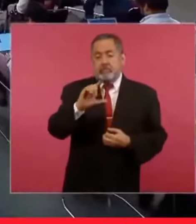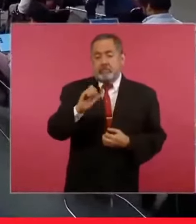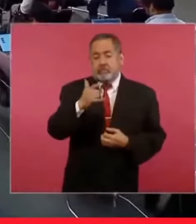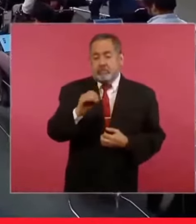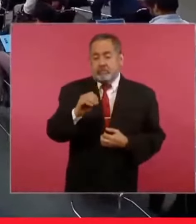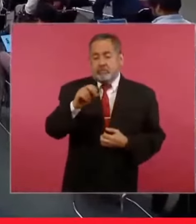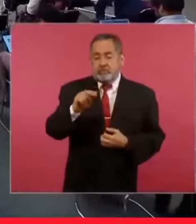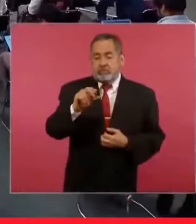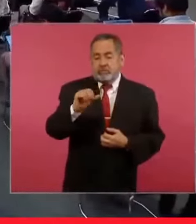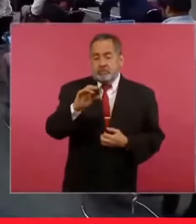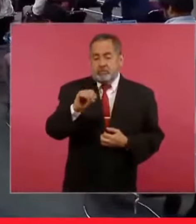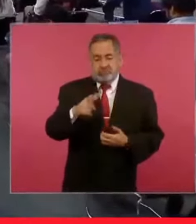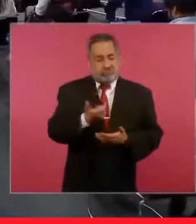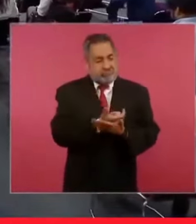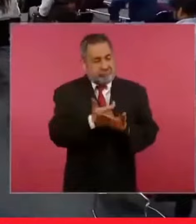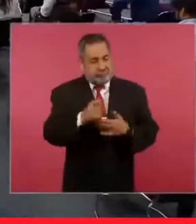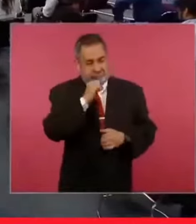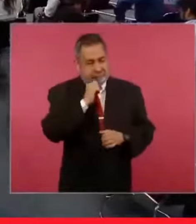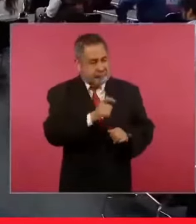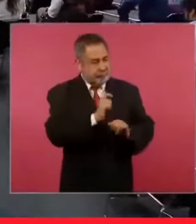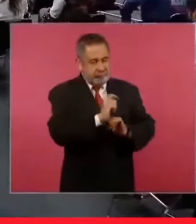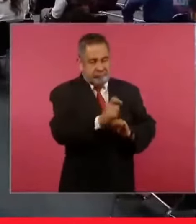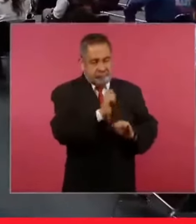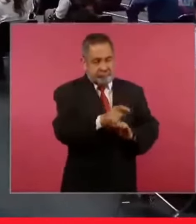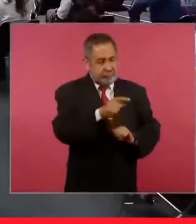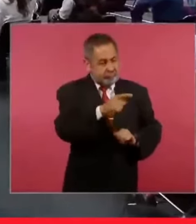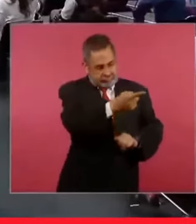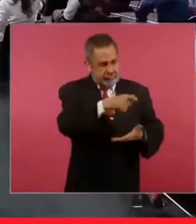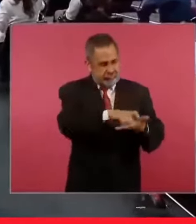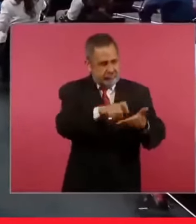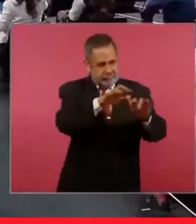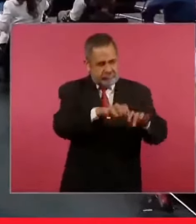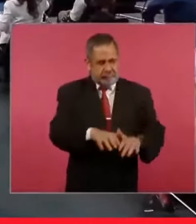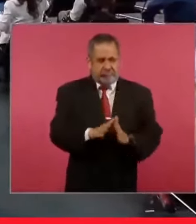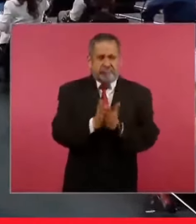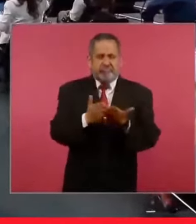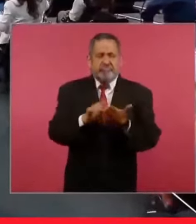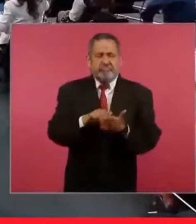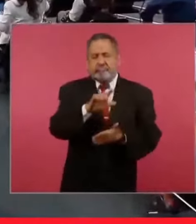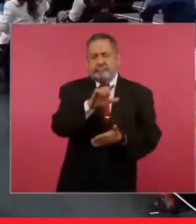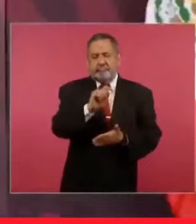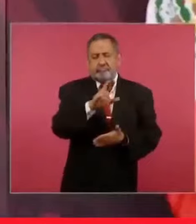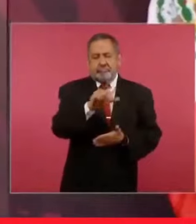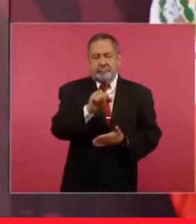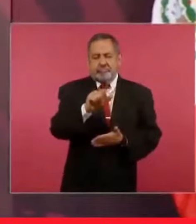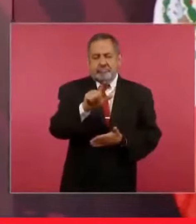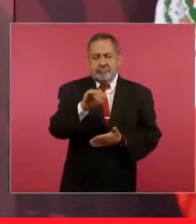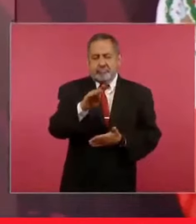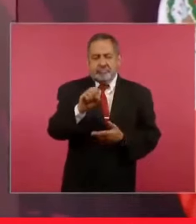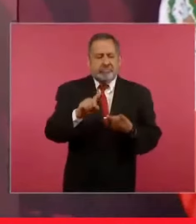bien pagados en las revistas Letras Libres o